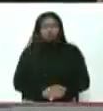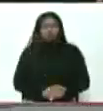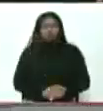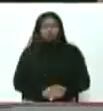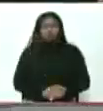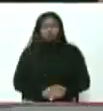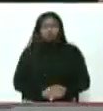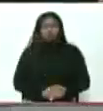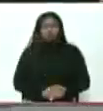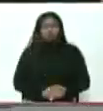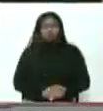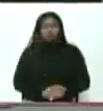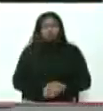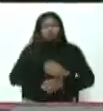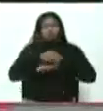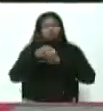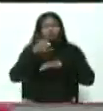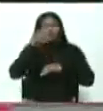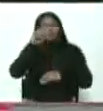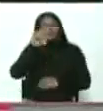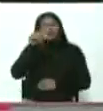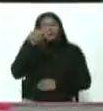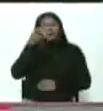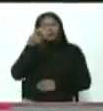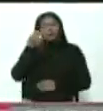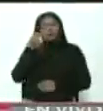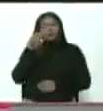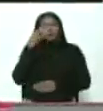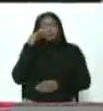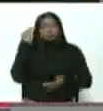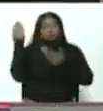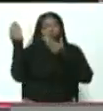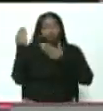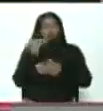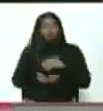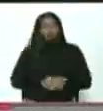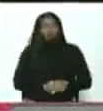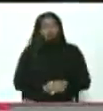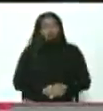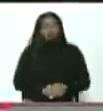En el municipio MacGregor, Lisandro Marcano.